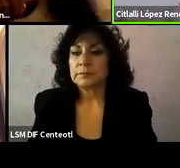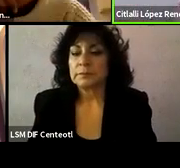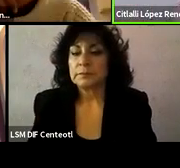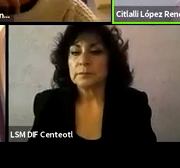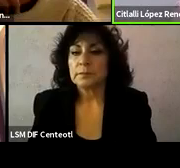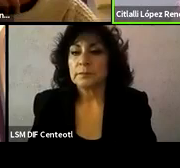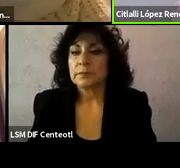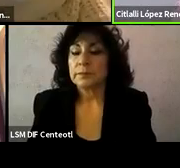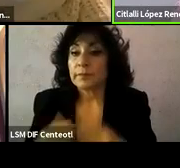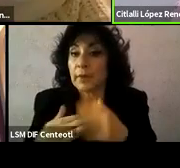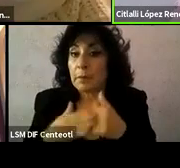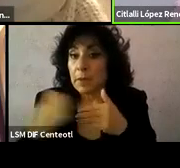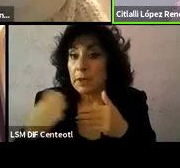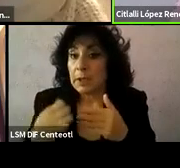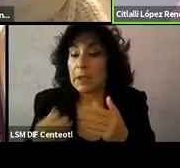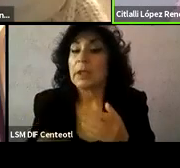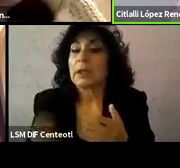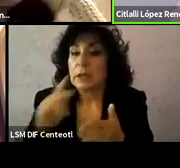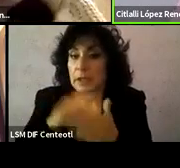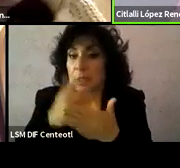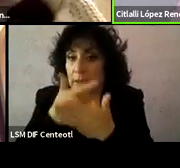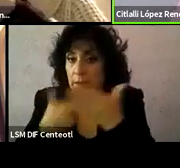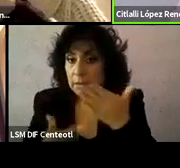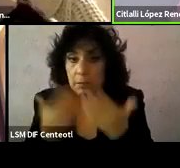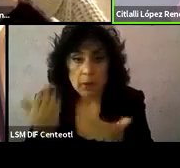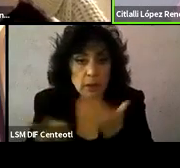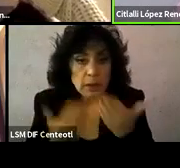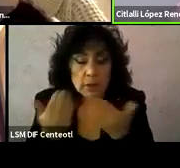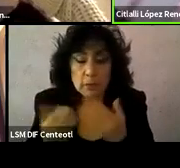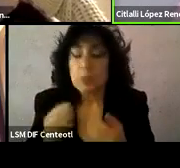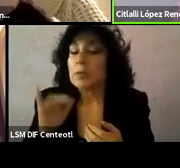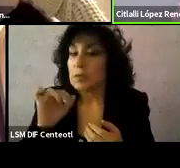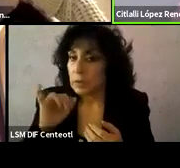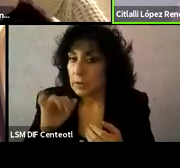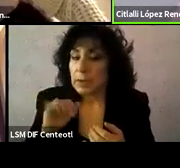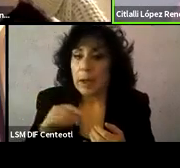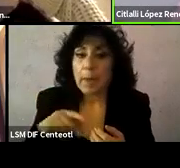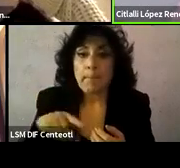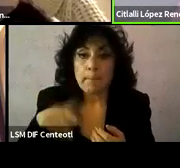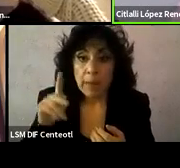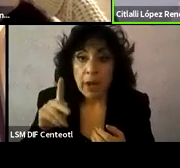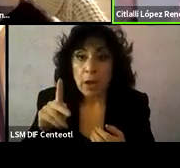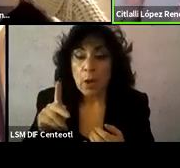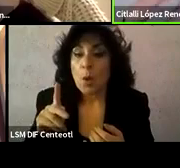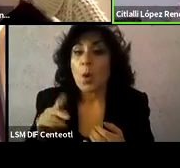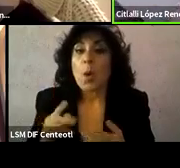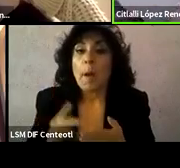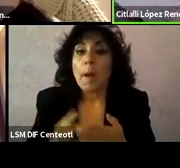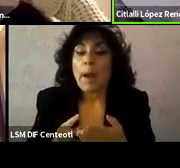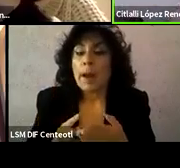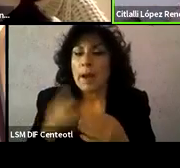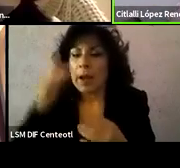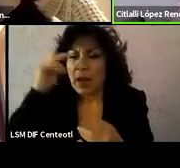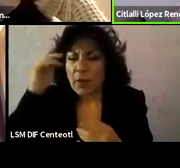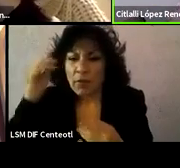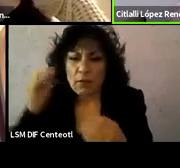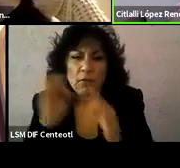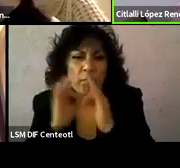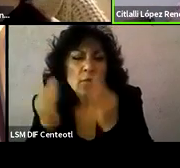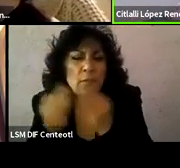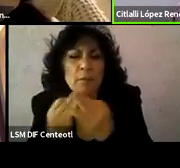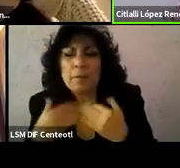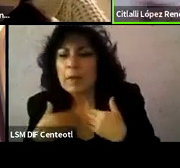tiene que estar dentro del currículum, pues es buscar las formas en que las pedagogías del cuidado, por ejemplo, entran en las formas